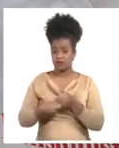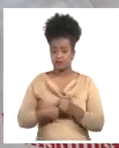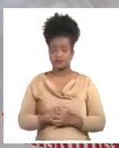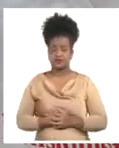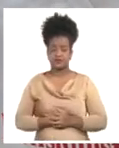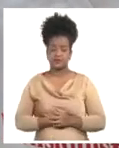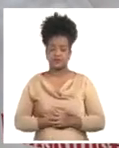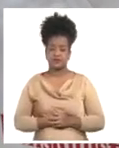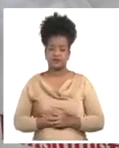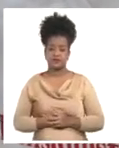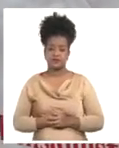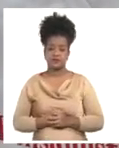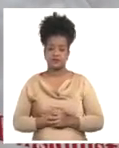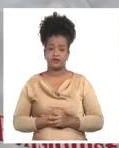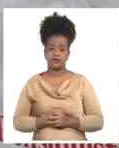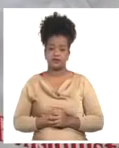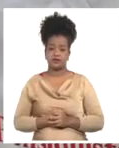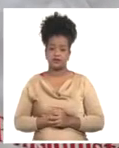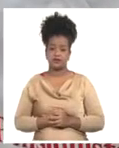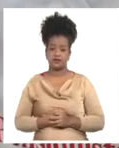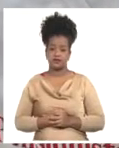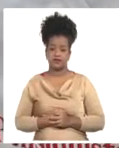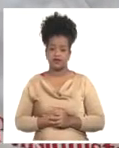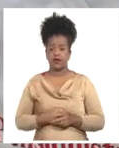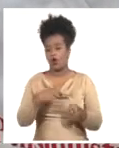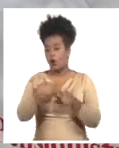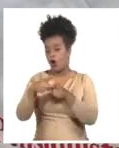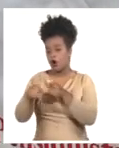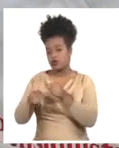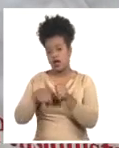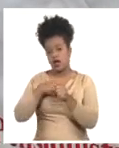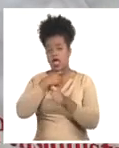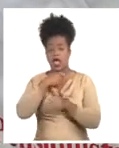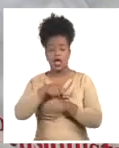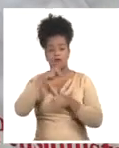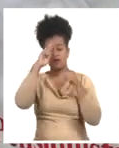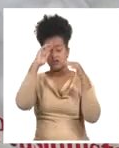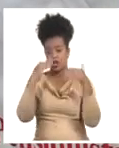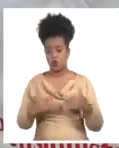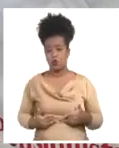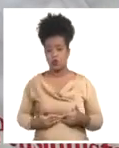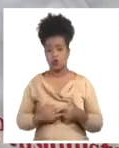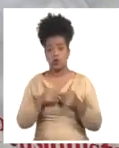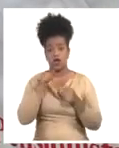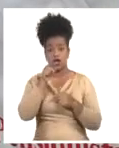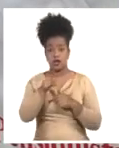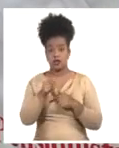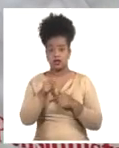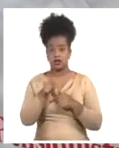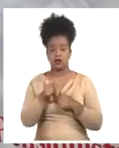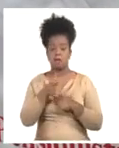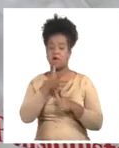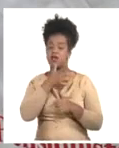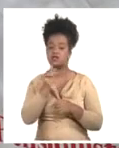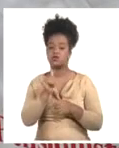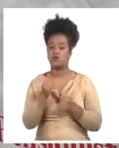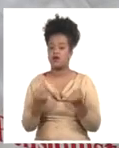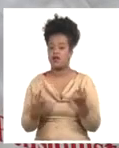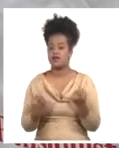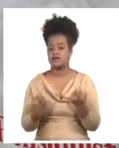Entonces, son cosas, la salud, por ejemplo, es una mercancía para ellos